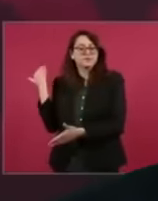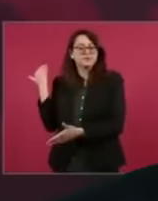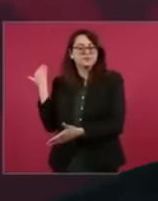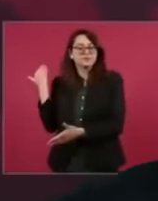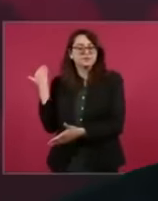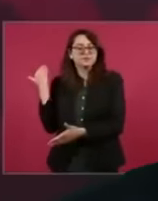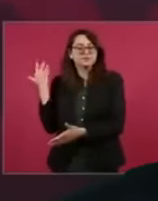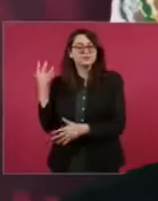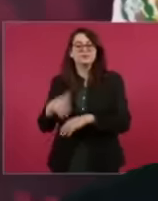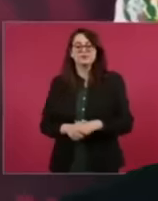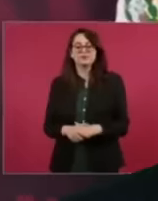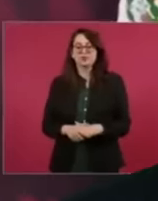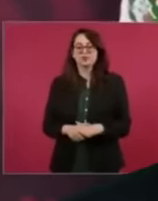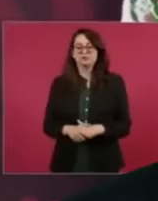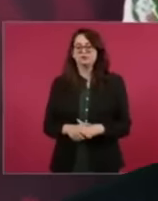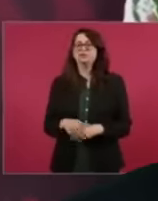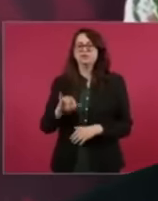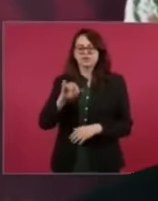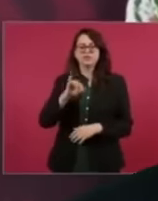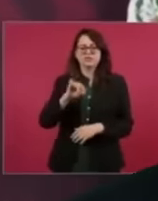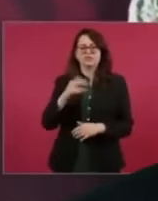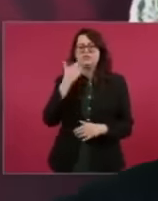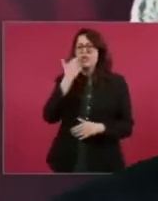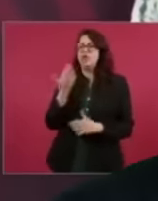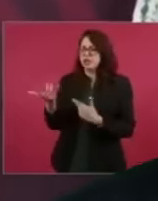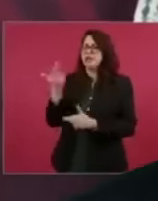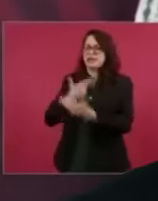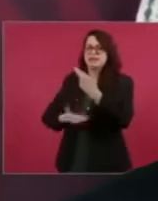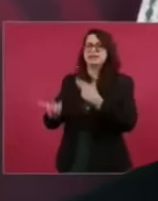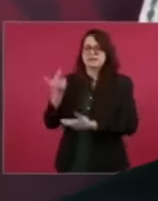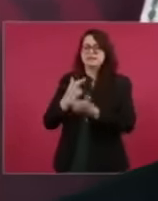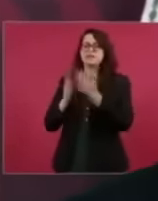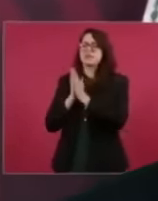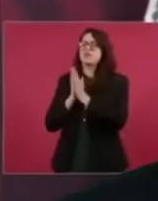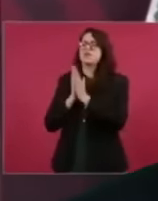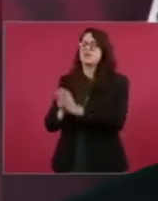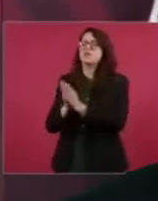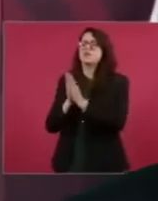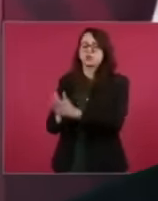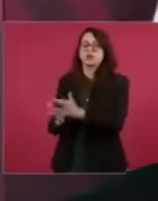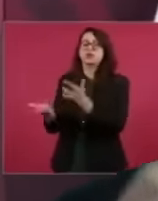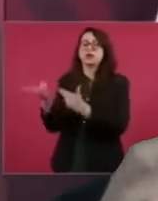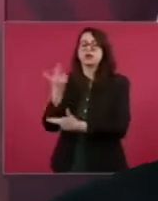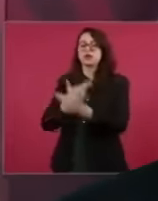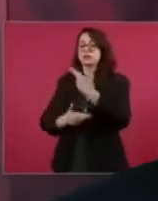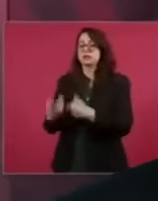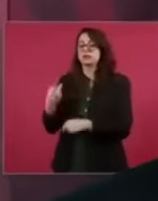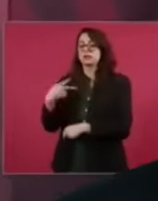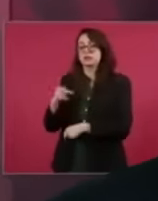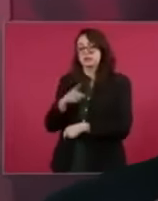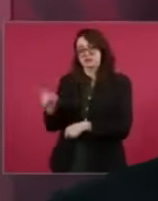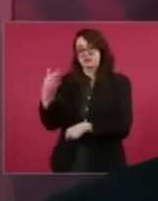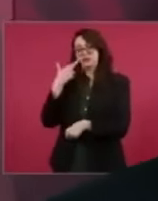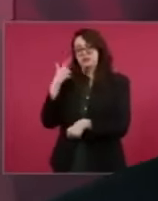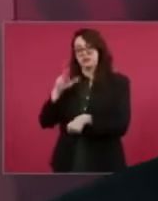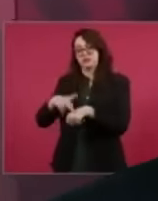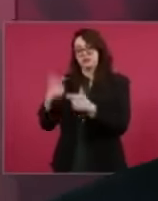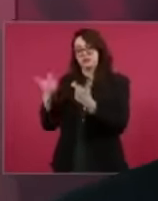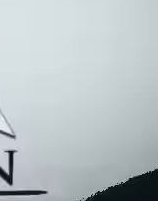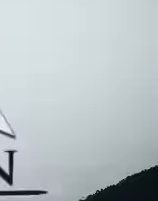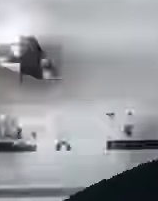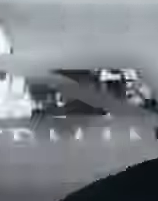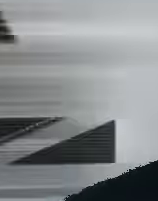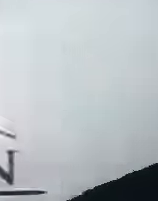dan a los mexicanos balazos y los tien sacando dinero de donde sea y como sea para que obliguen a la gente a votar por tu negocio personal y amado